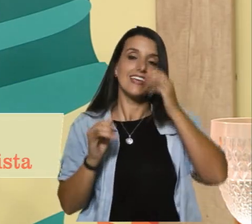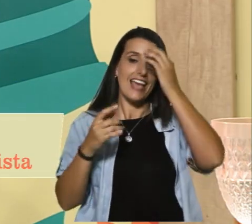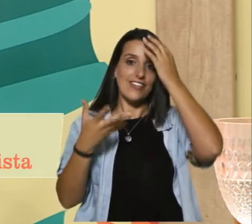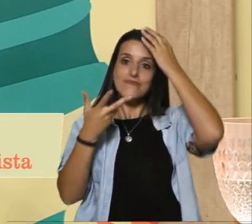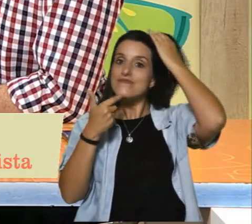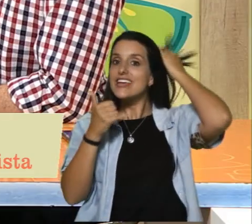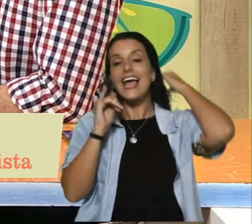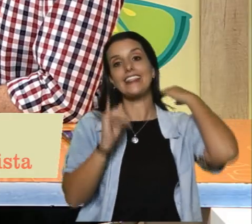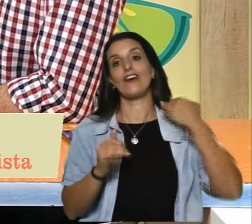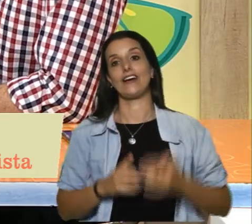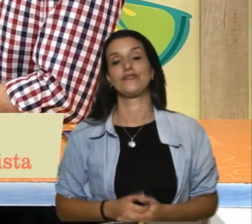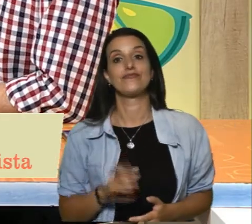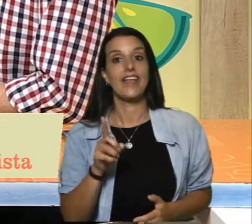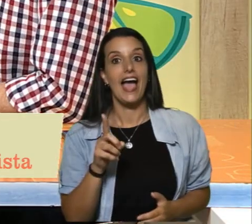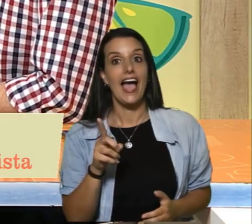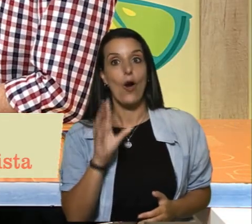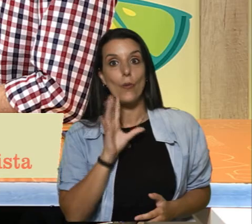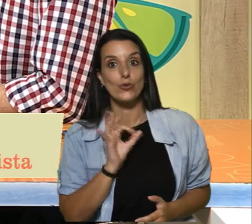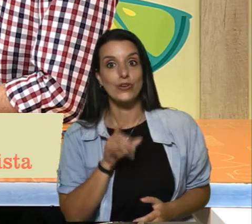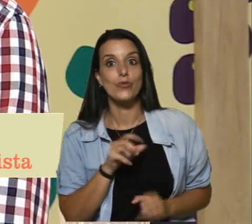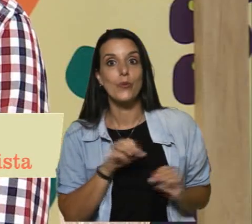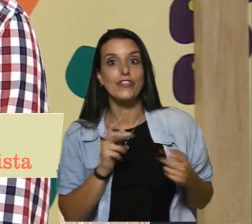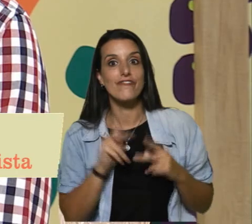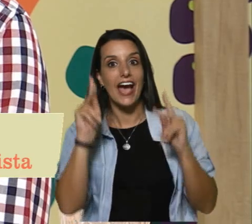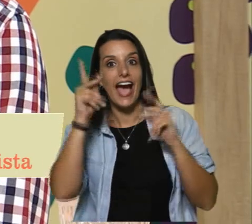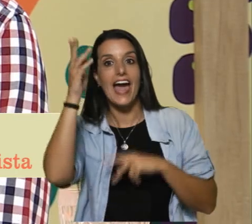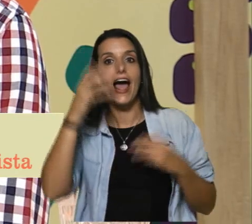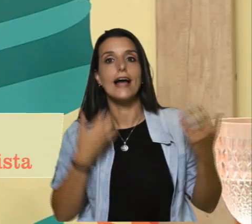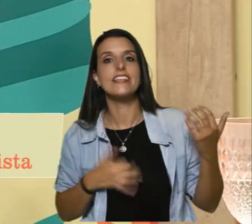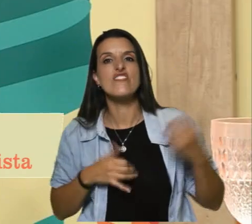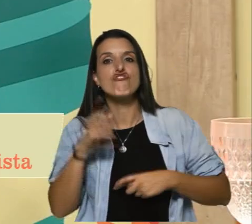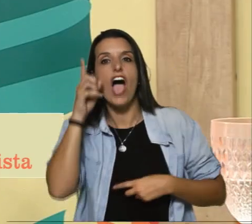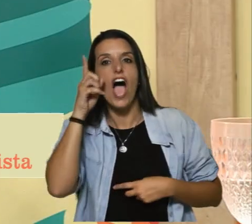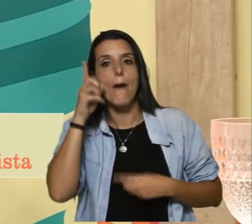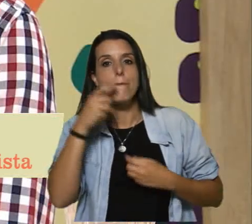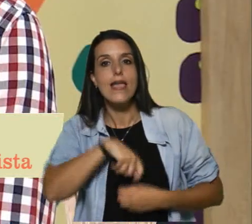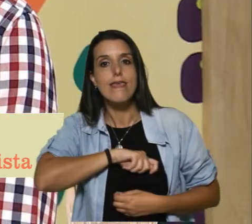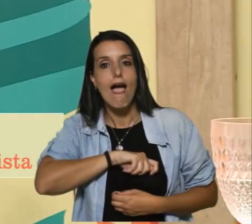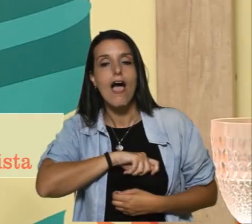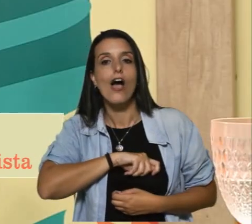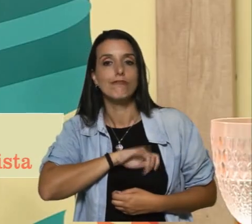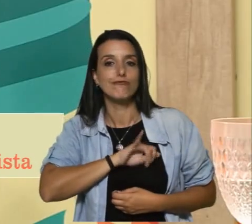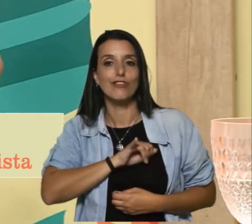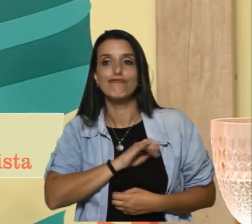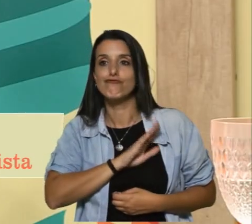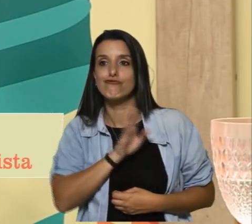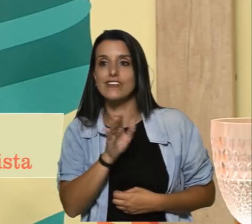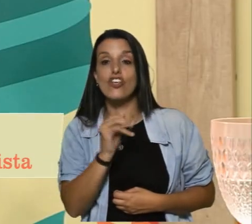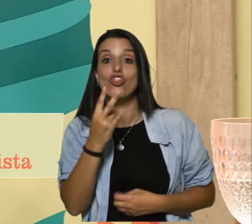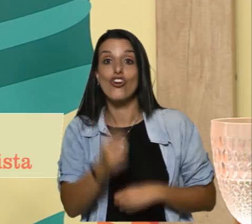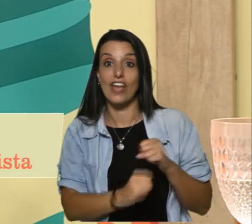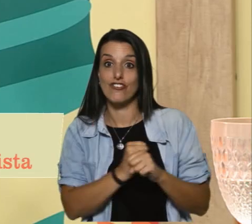frente. ¿Has tenido la oportunidad de visitar Sevilla y...? Sí, en varias oportunidades. ¿Esas regiones? Sí, viví